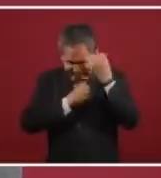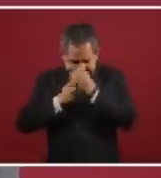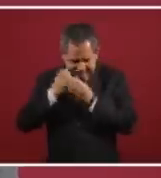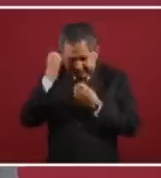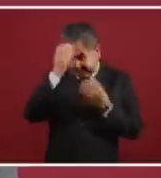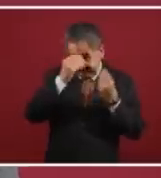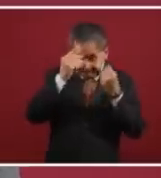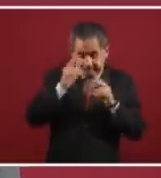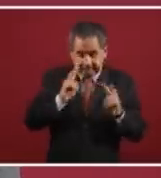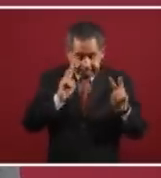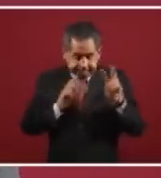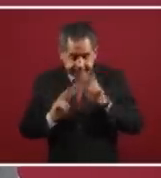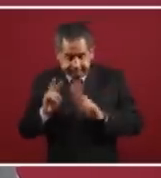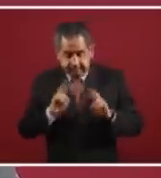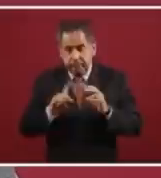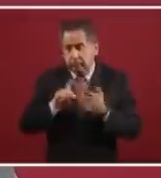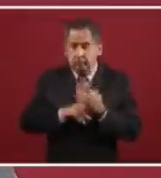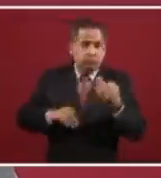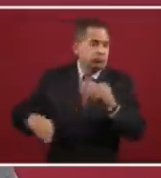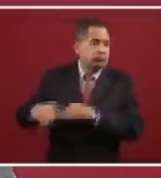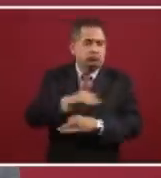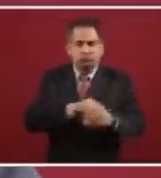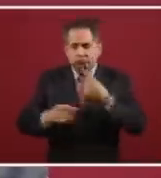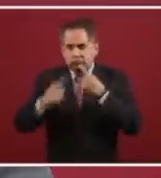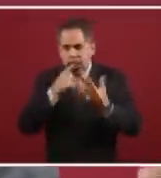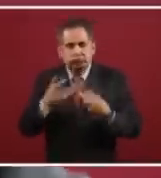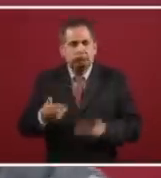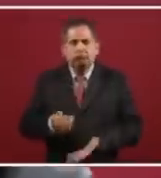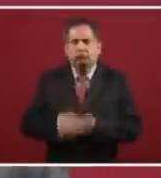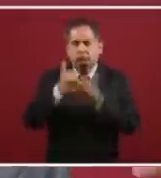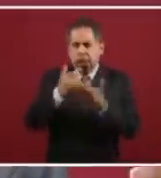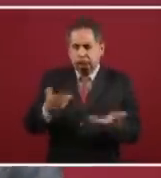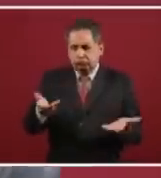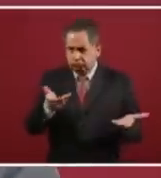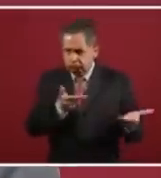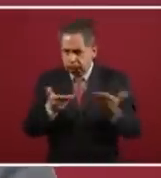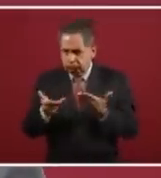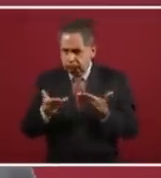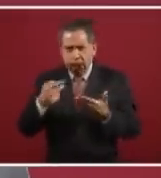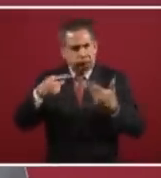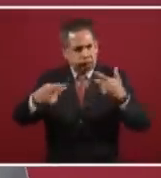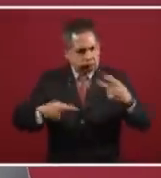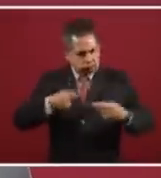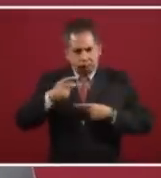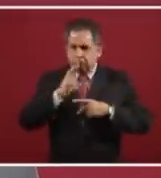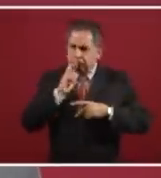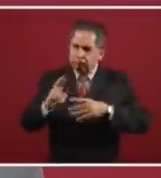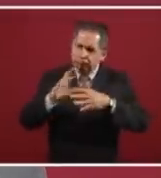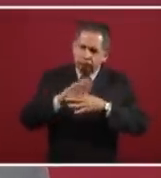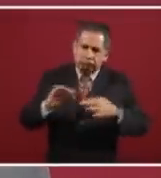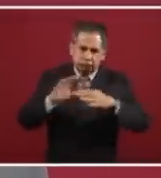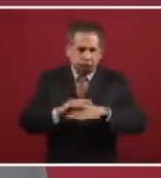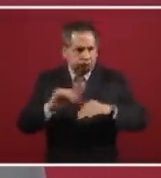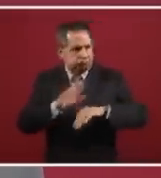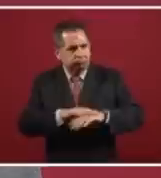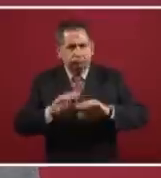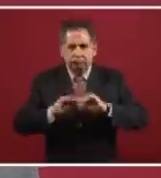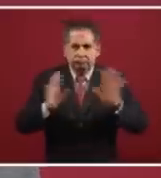reflexión entre todos. Nos van a ayudar ustedes con las